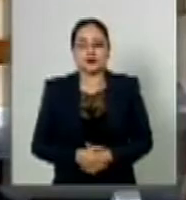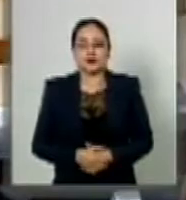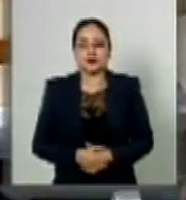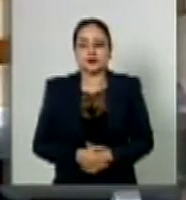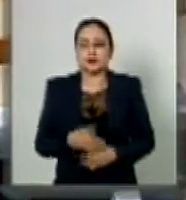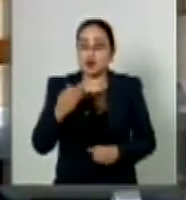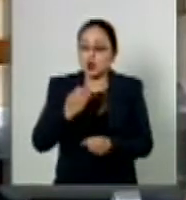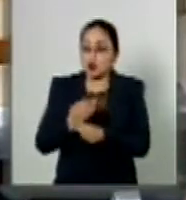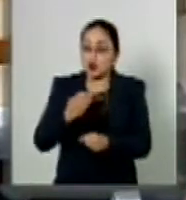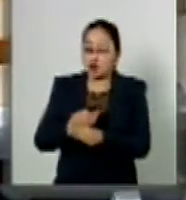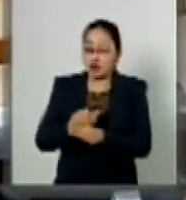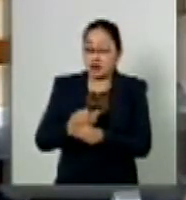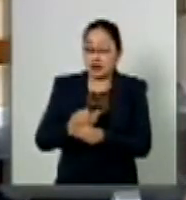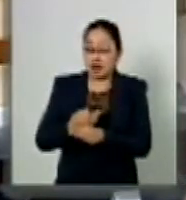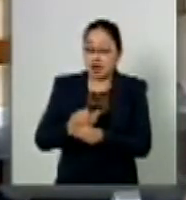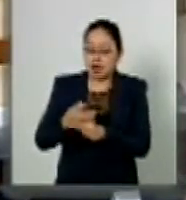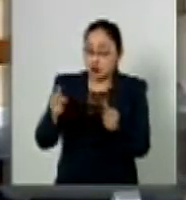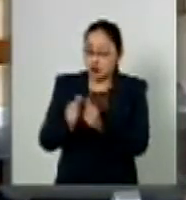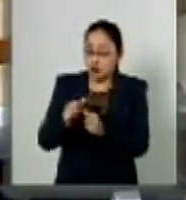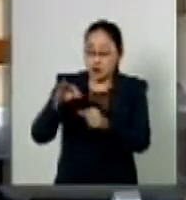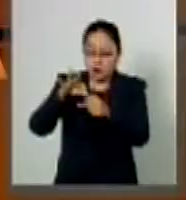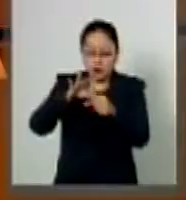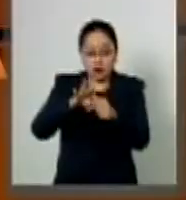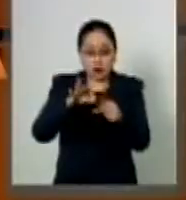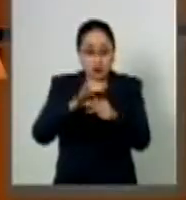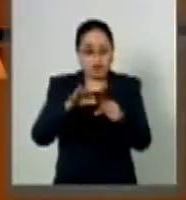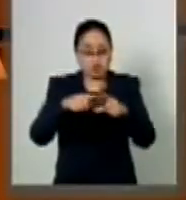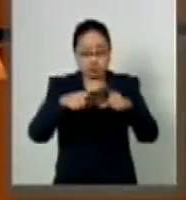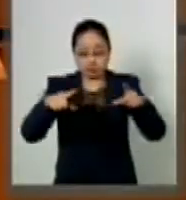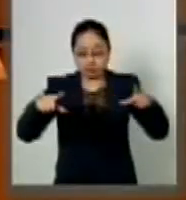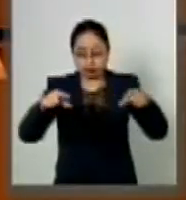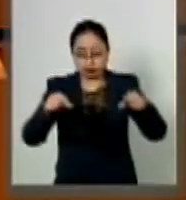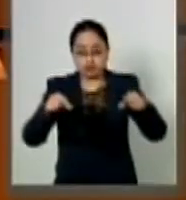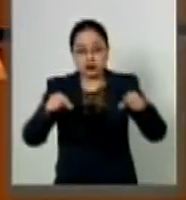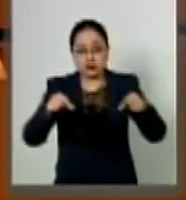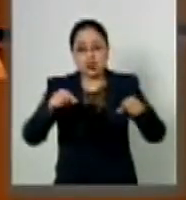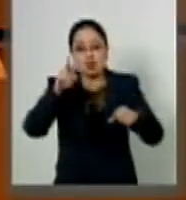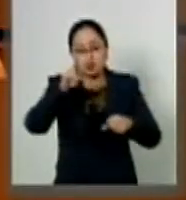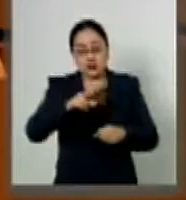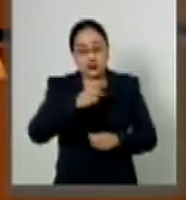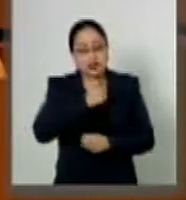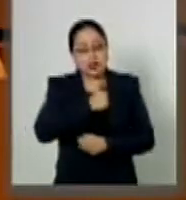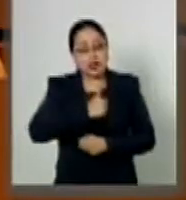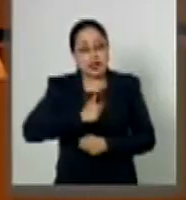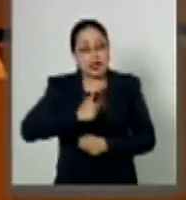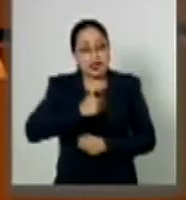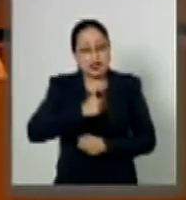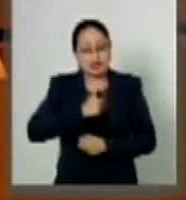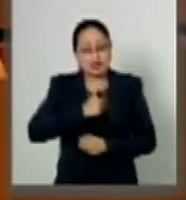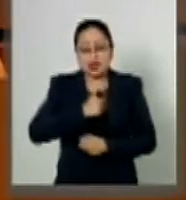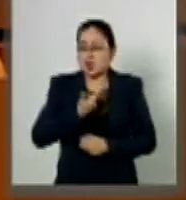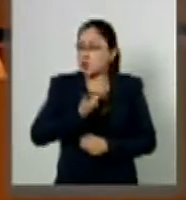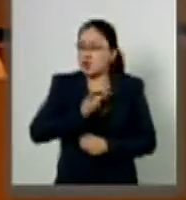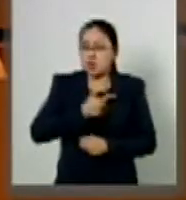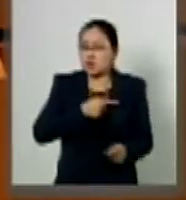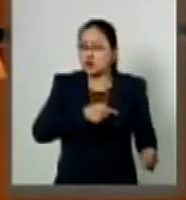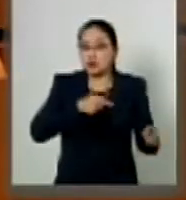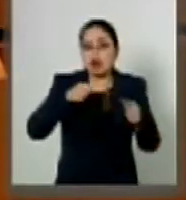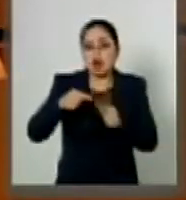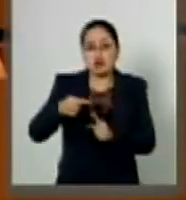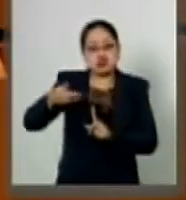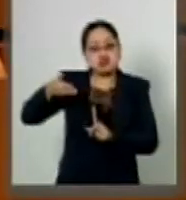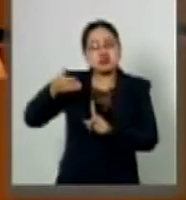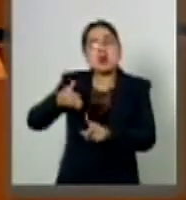Vamos ahorita a continuación a una votación y la verdad, lamento, no me gusta venir con este